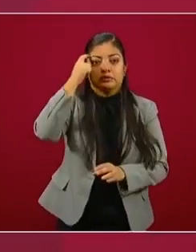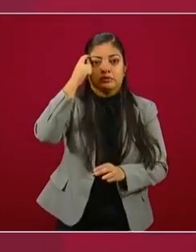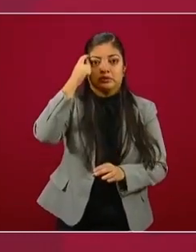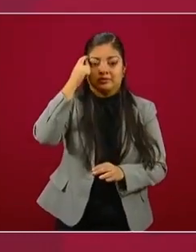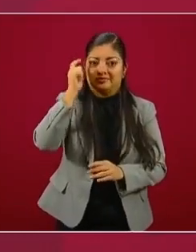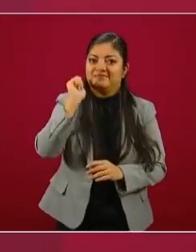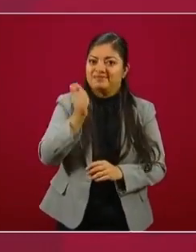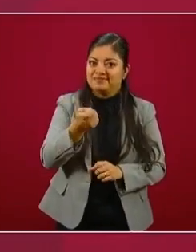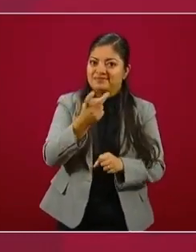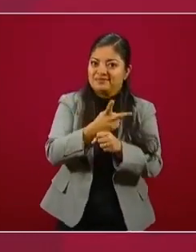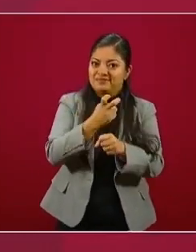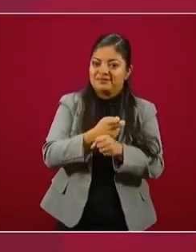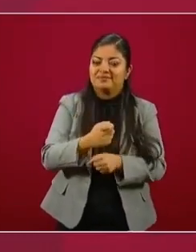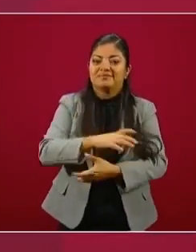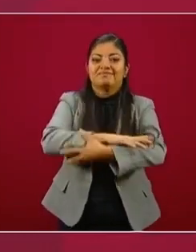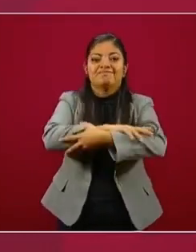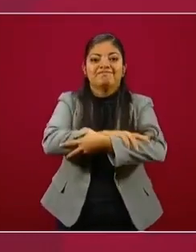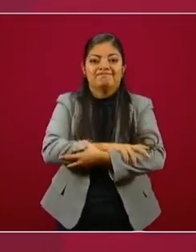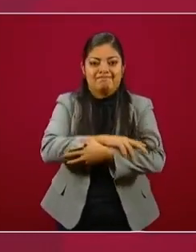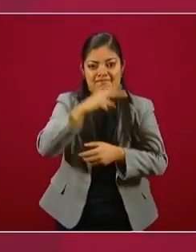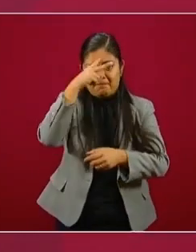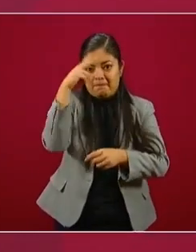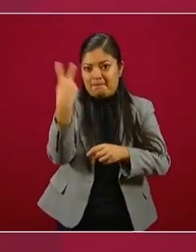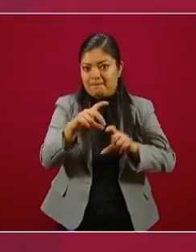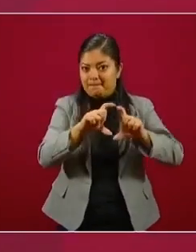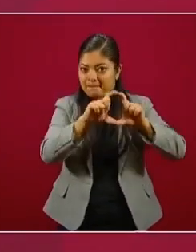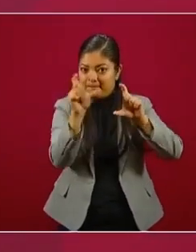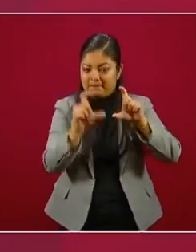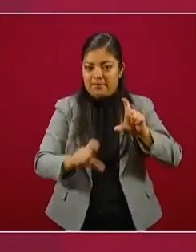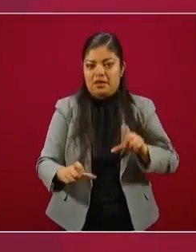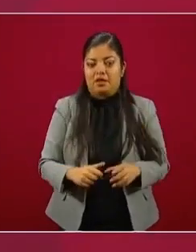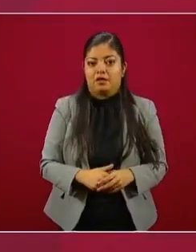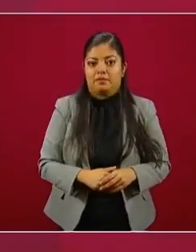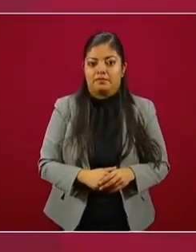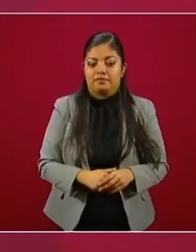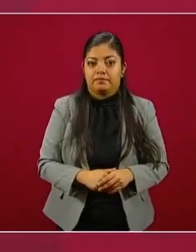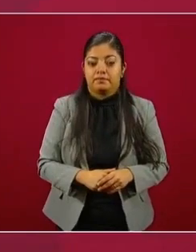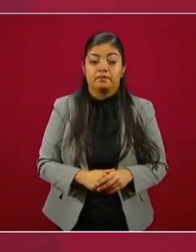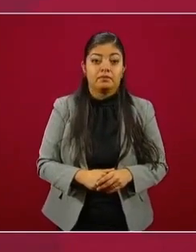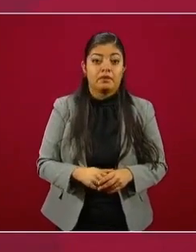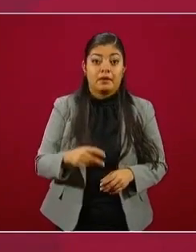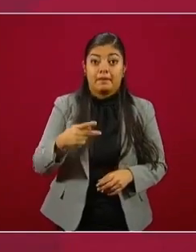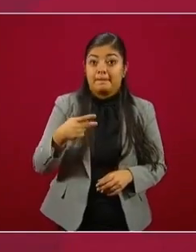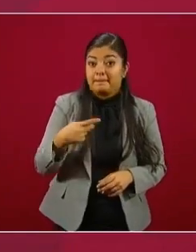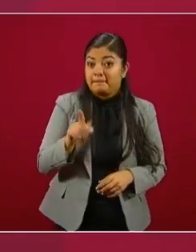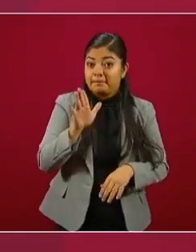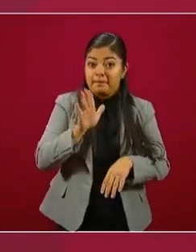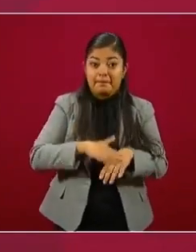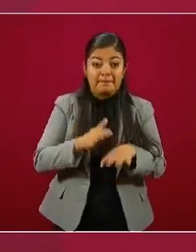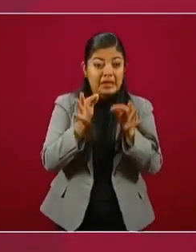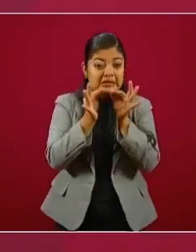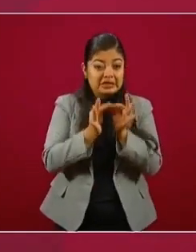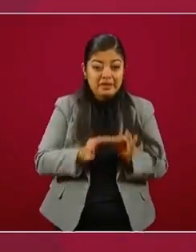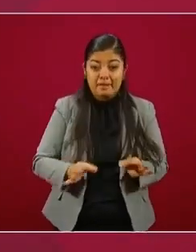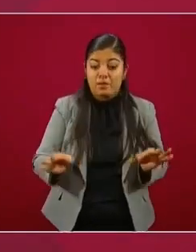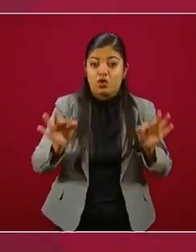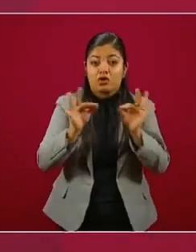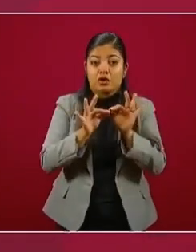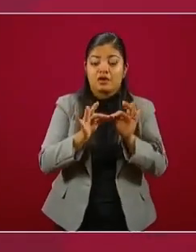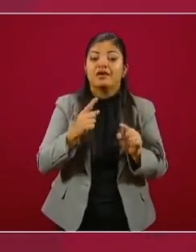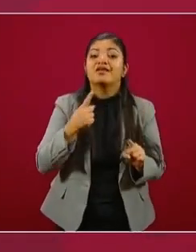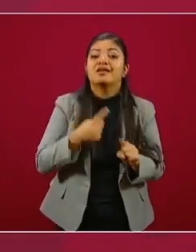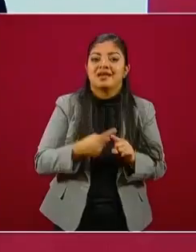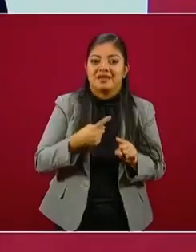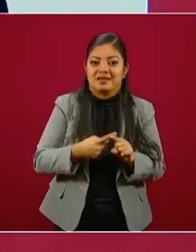la más profunda solidaridad de todo el país. Pero sin duda, y aún más importantes son quienes